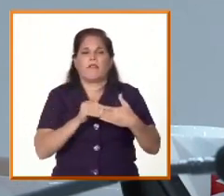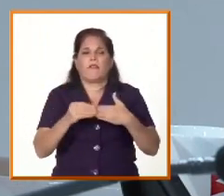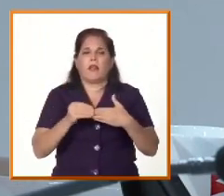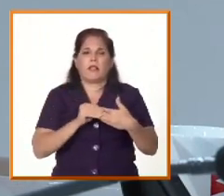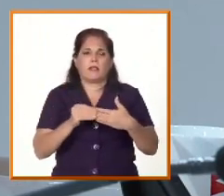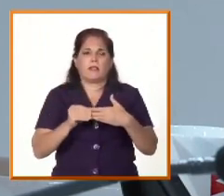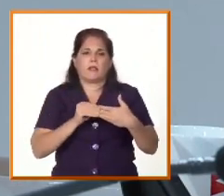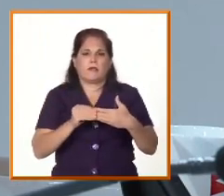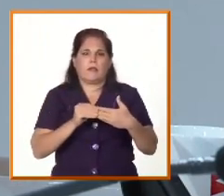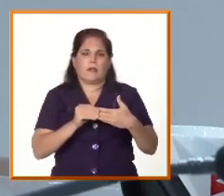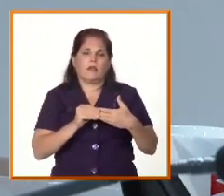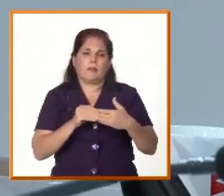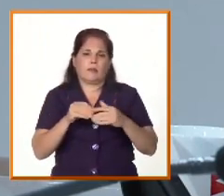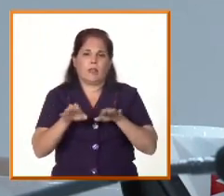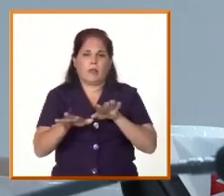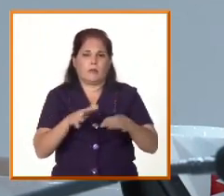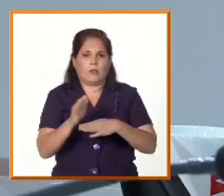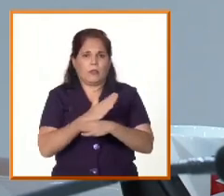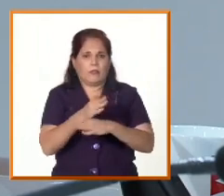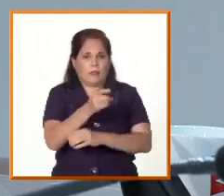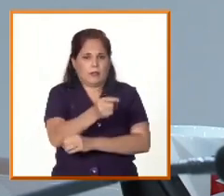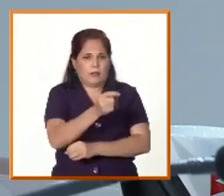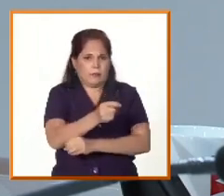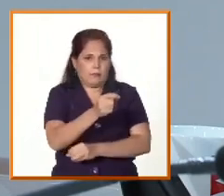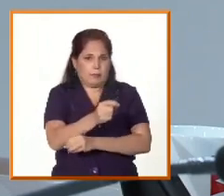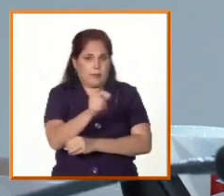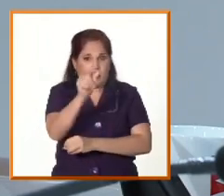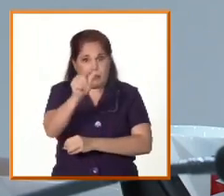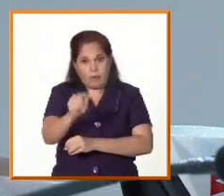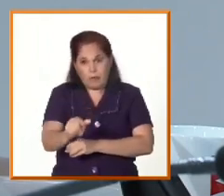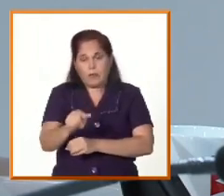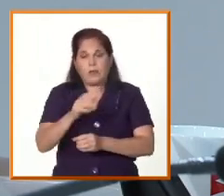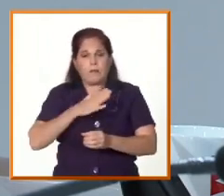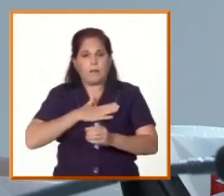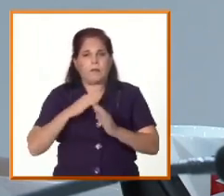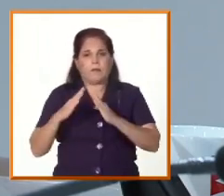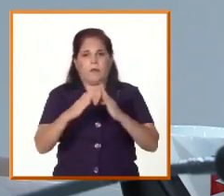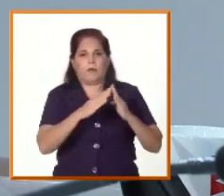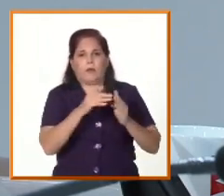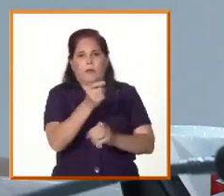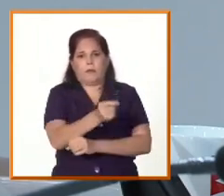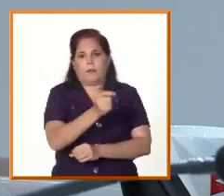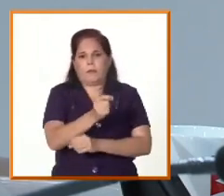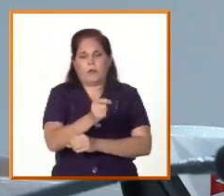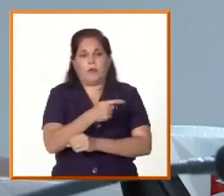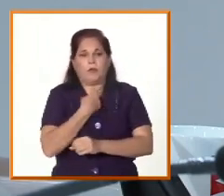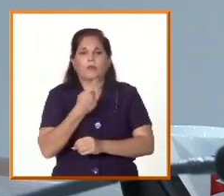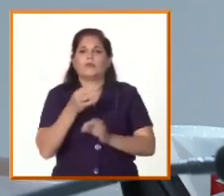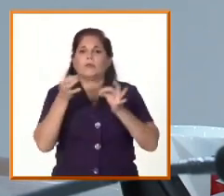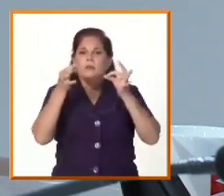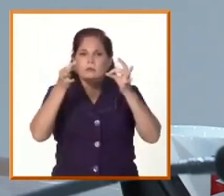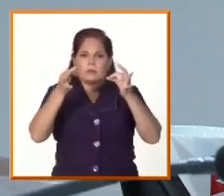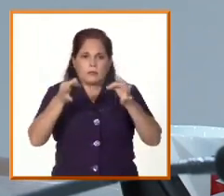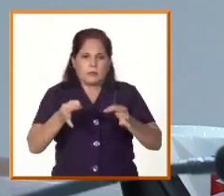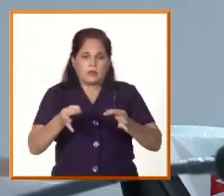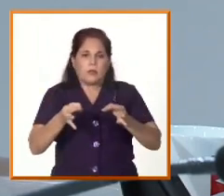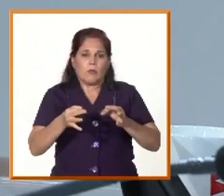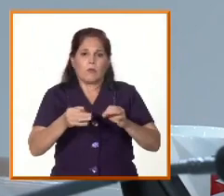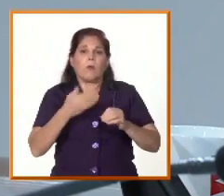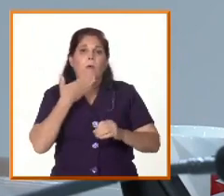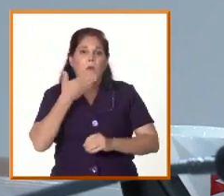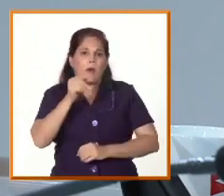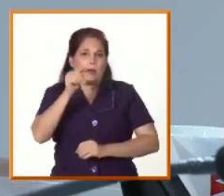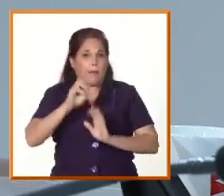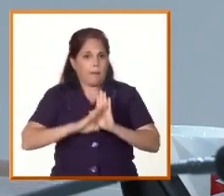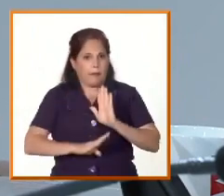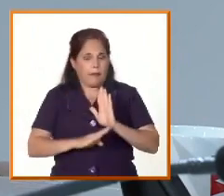de todas las acciones de toda la actividad pesquera de Los Pescadores en las propias comunidades pesqueras y que estamos seguros van a ser bien acogidas por todo